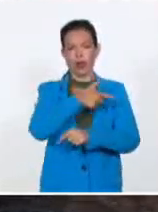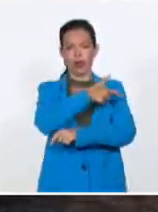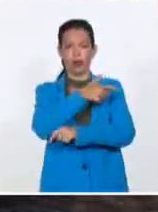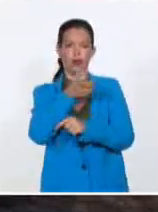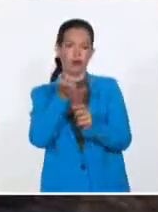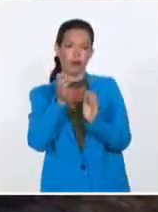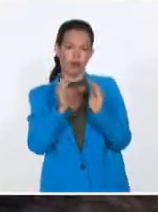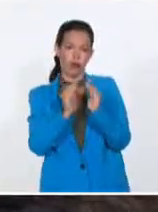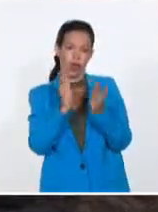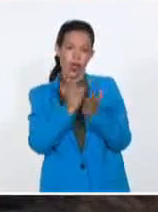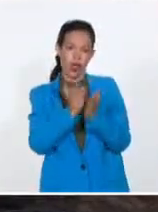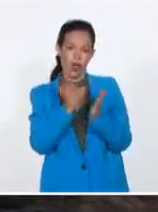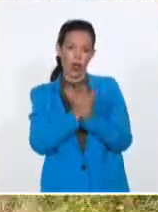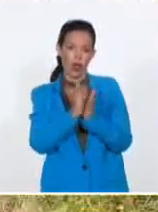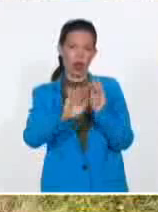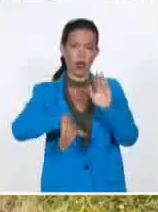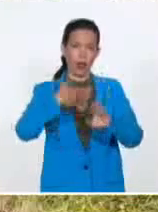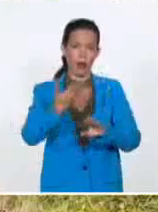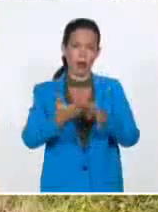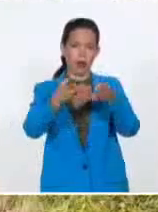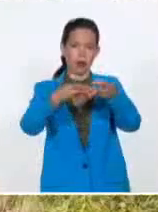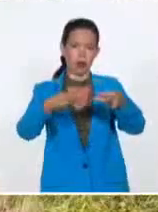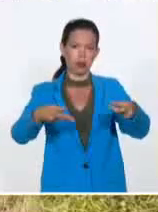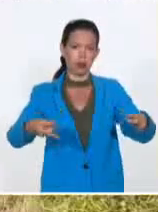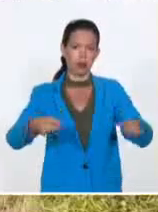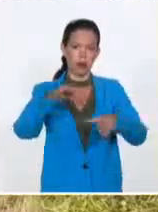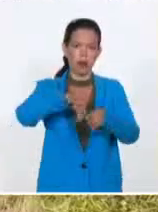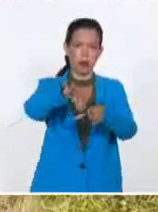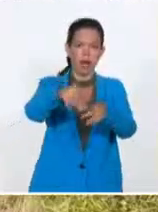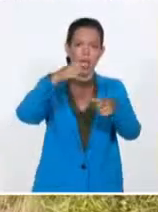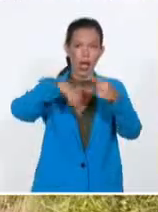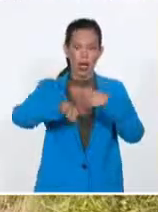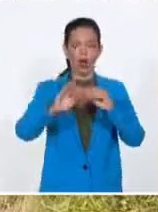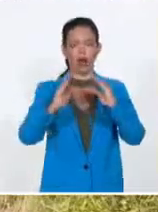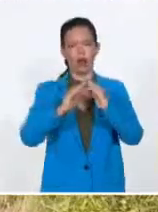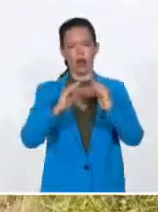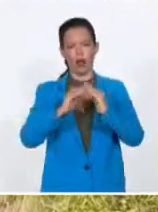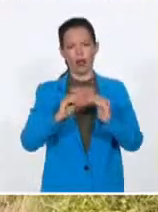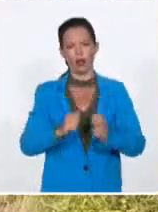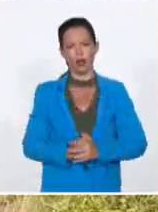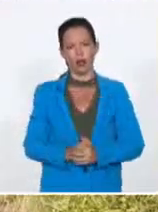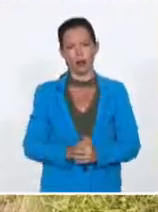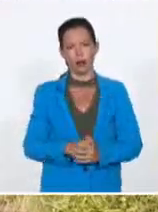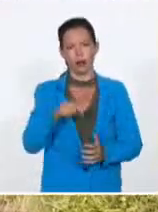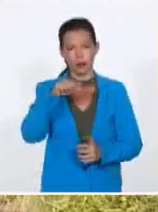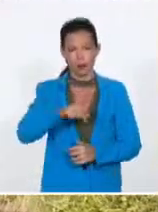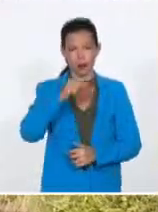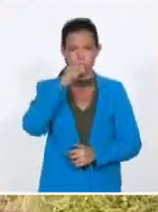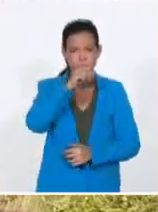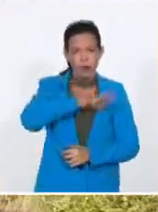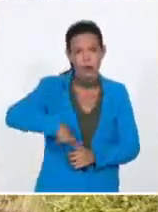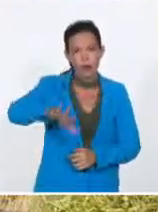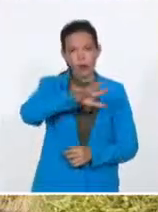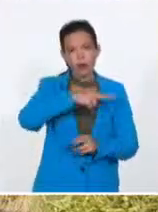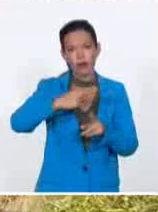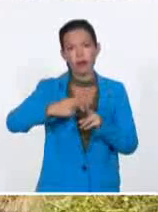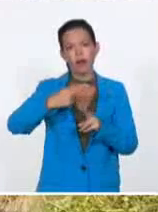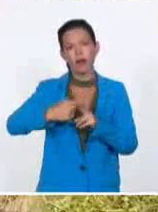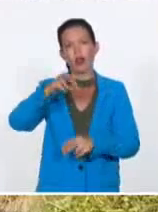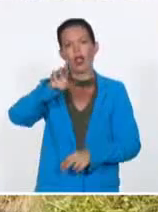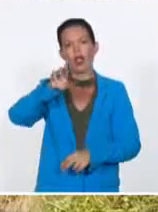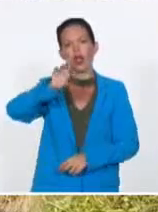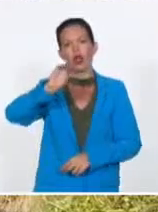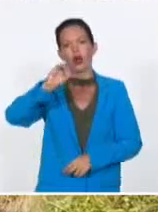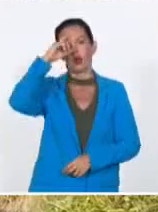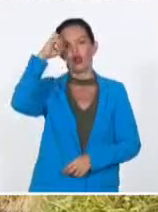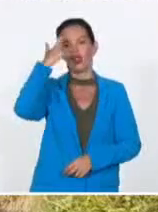de esta zona montañosa. Hoy nos encontramos en el Consejo Popular del Rosario, en un local adaptado en el